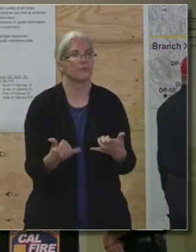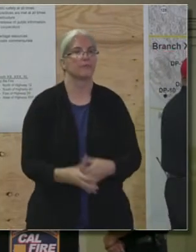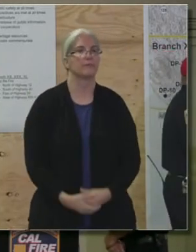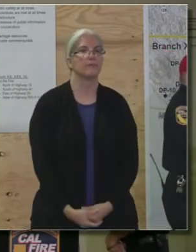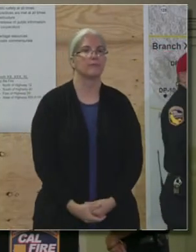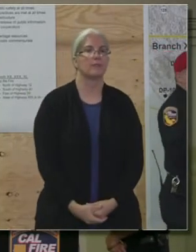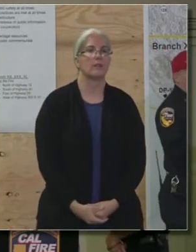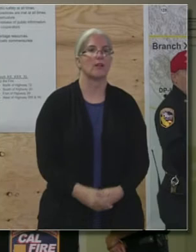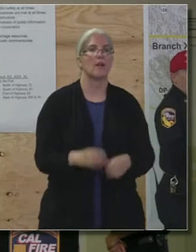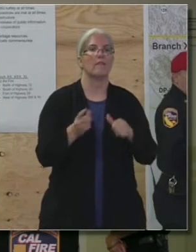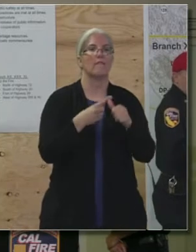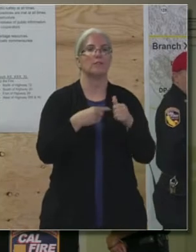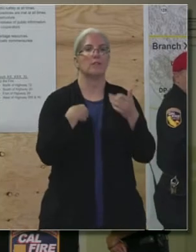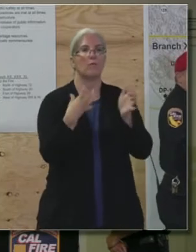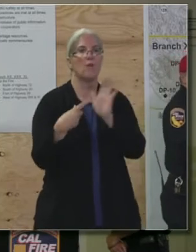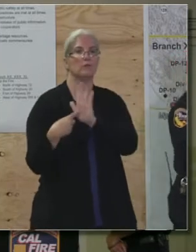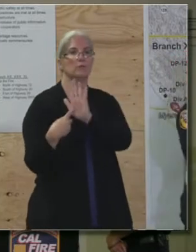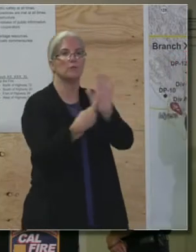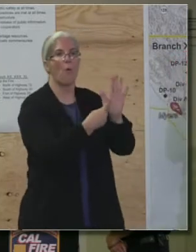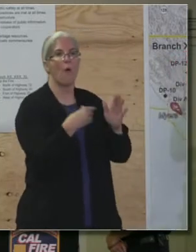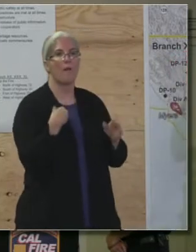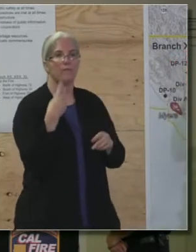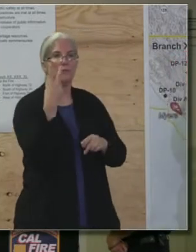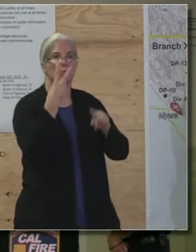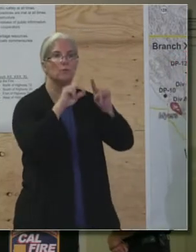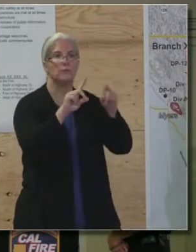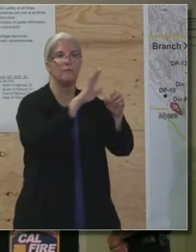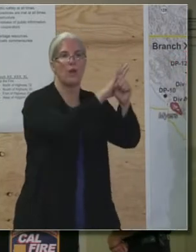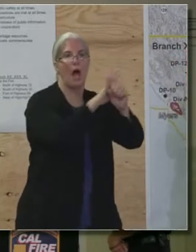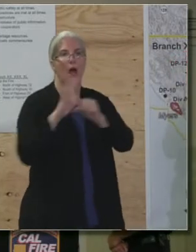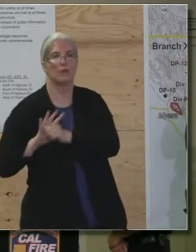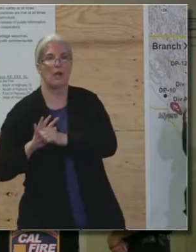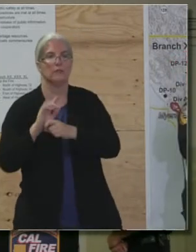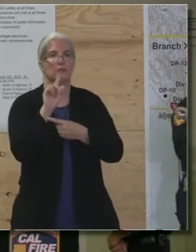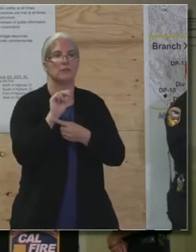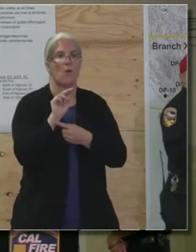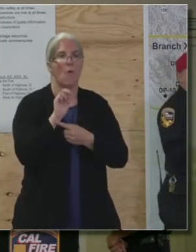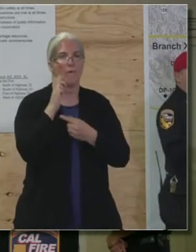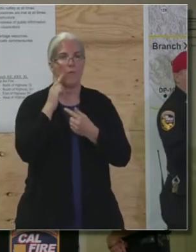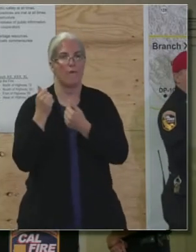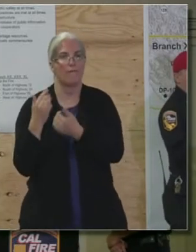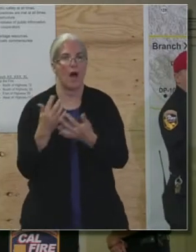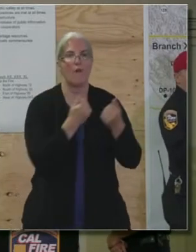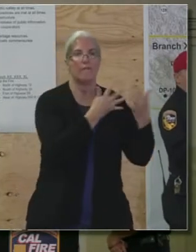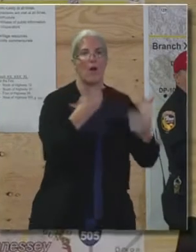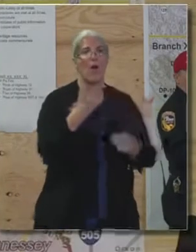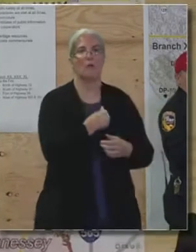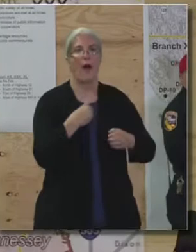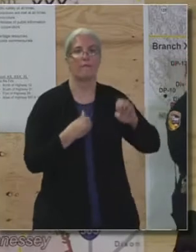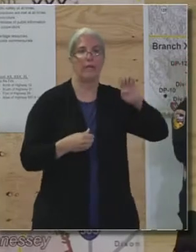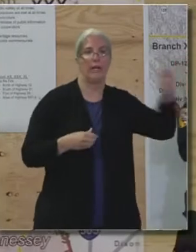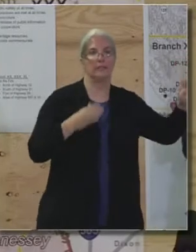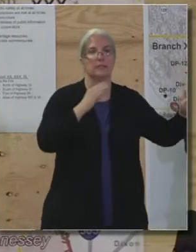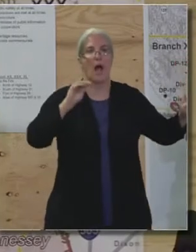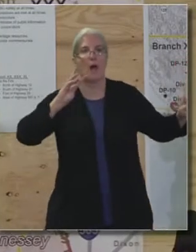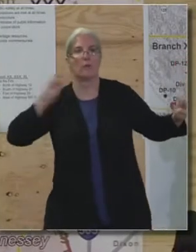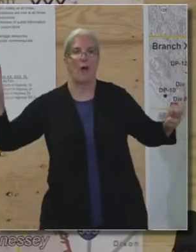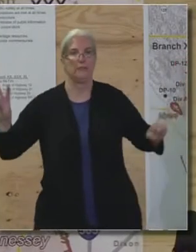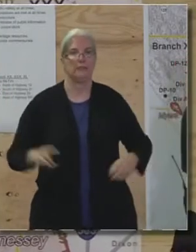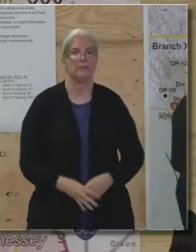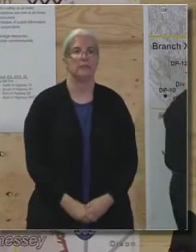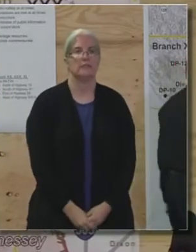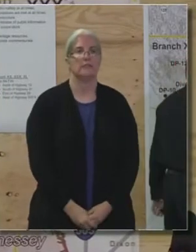las actividades el día de hoy es un incendio de dos zonas son accidentes zona oriental y tenemos la línea de eso no va